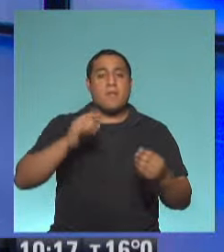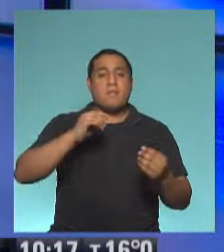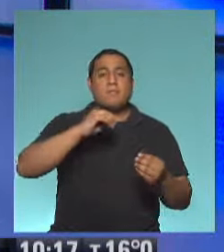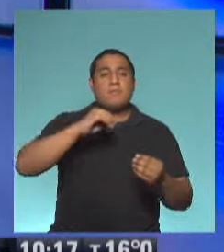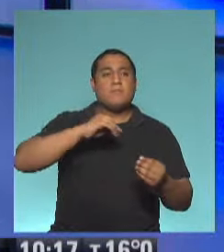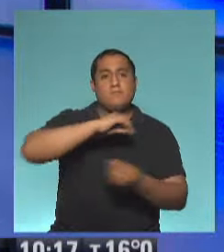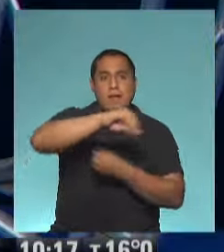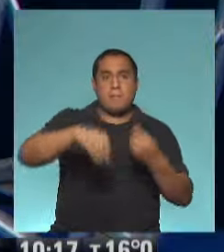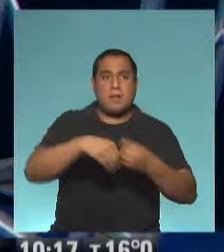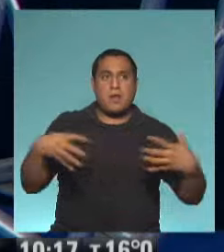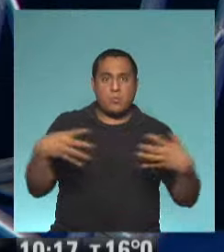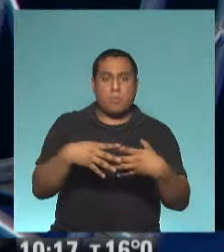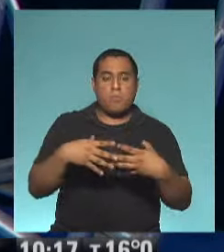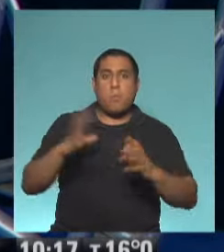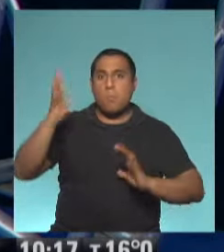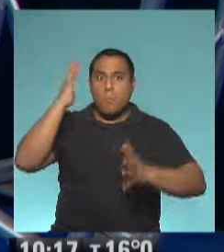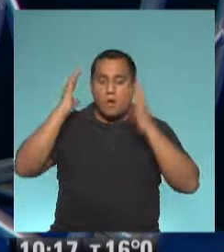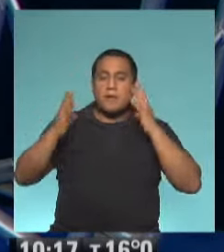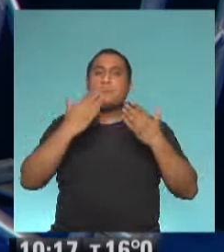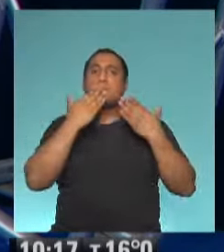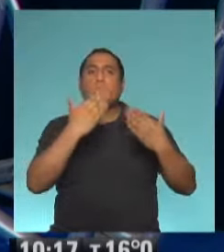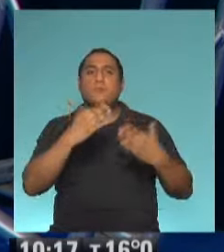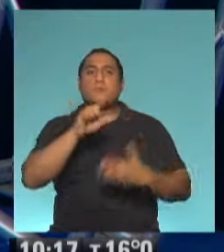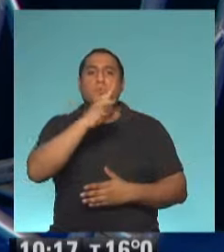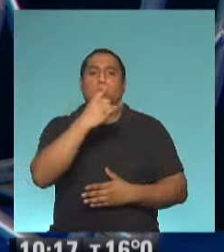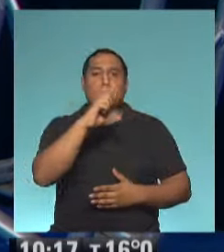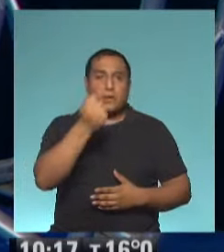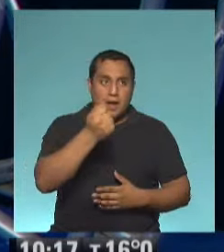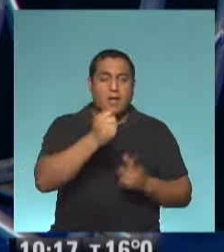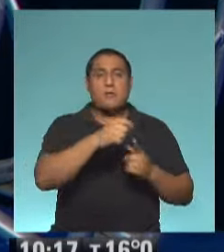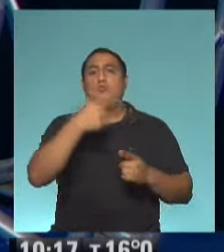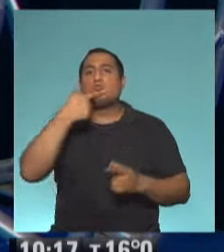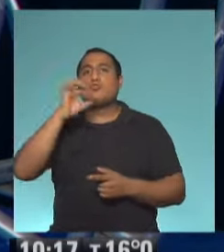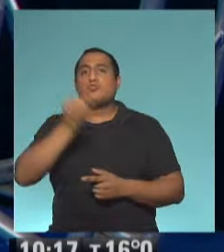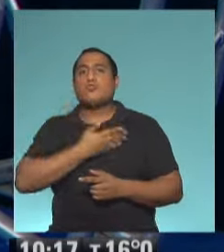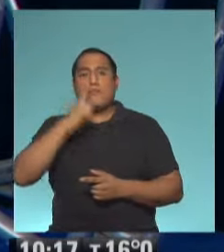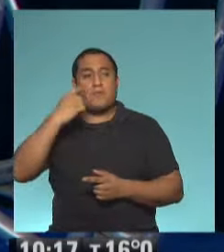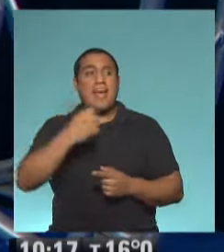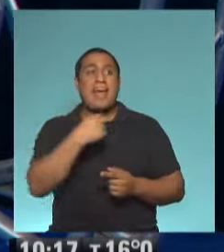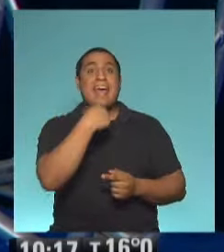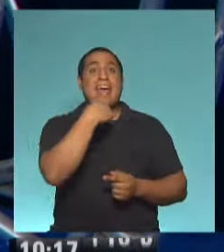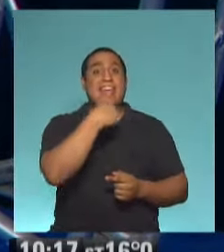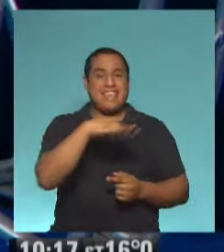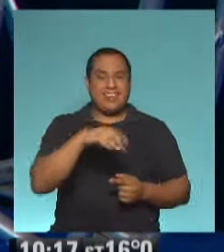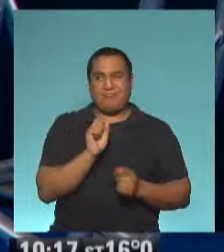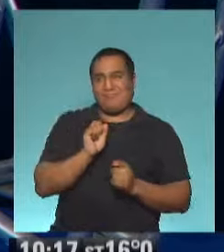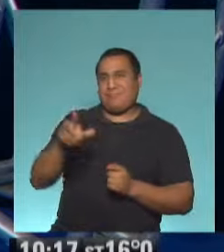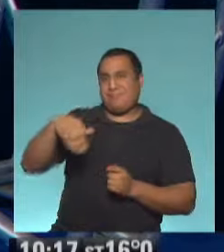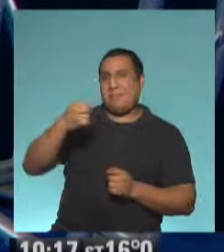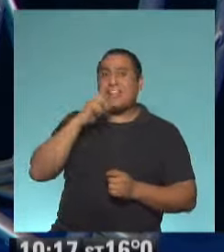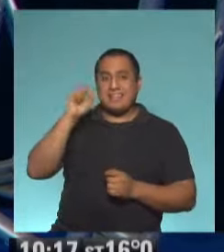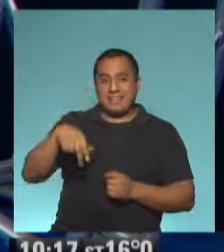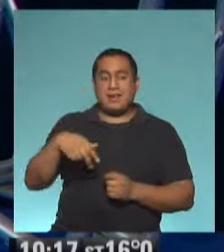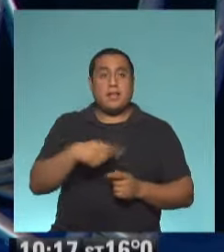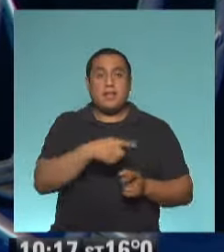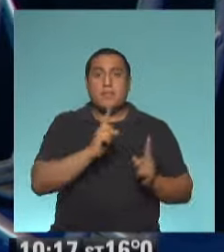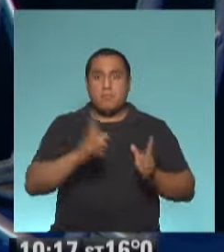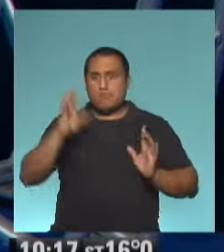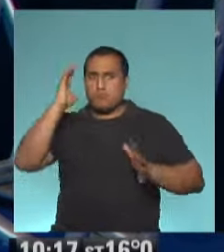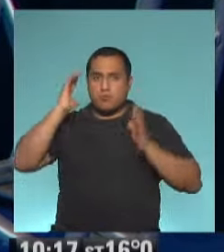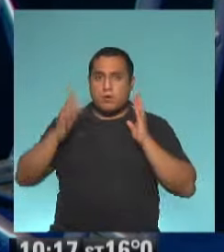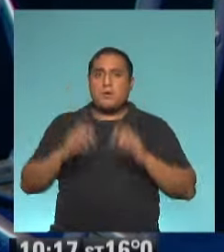Familia Murguera. Te mandamos un beso muy especial a Luca y a Sofía, que son los hijos de Martín. ¿Que son murgueritos?